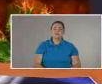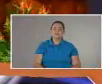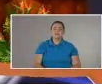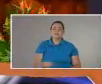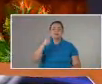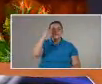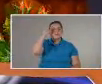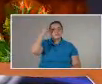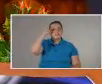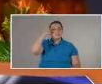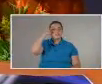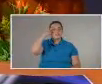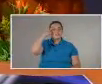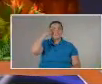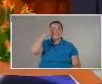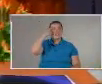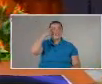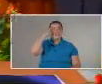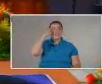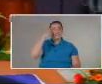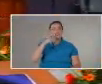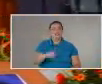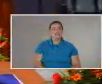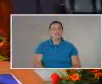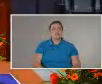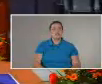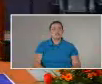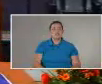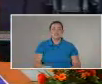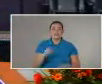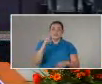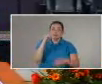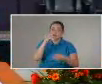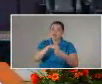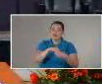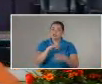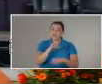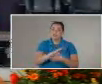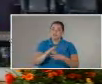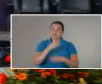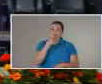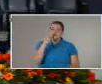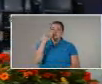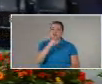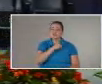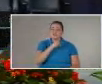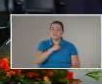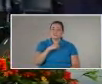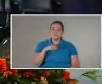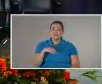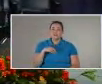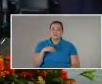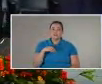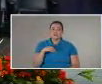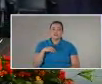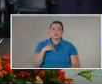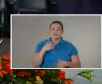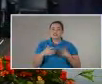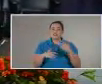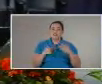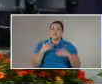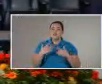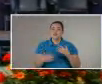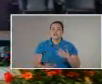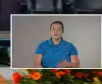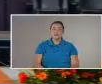y reprimir las cosas que Dios quiere que fluyan en mí? ¿Quién soy yo para llevármelas de ser el hombre más